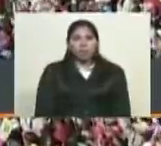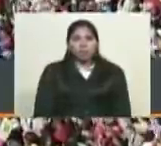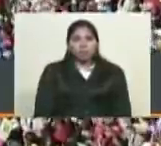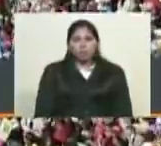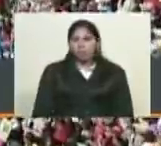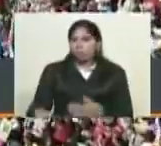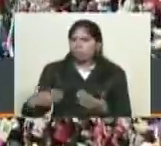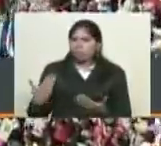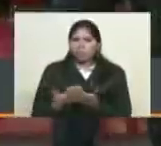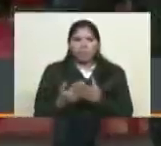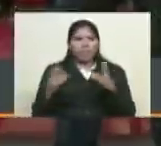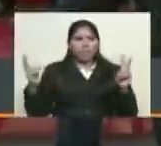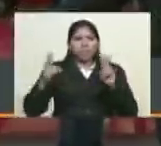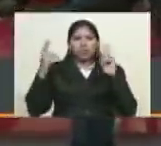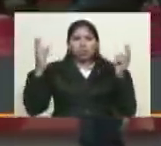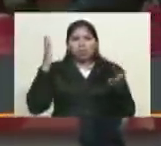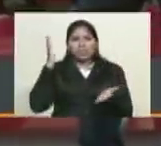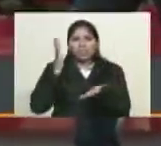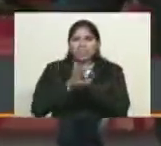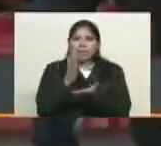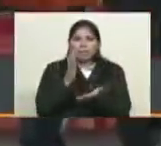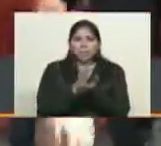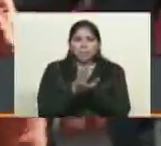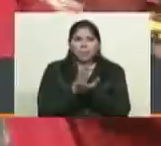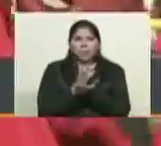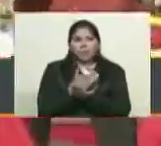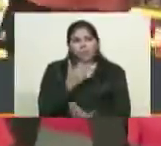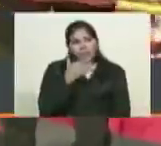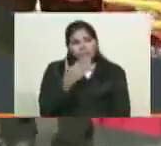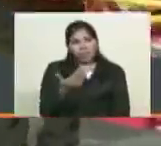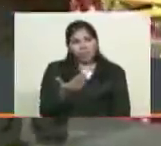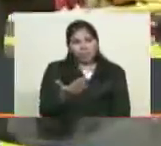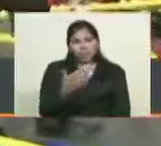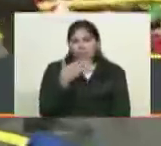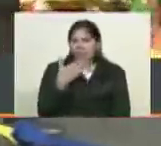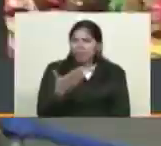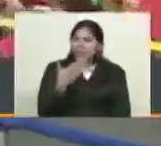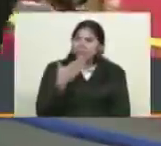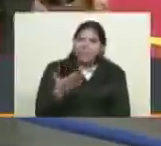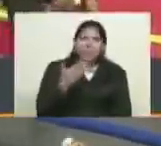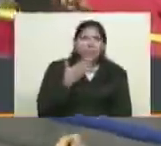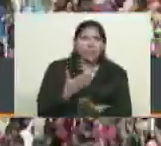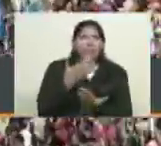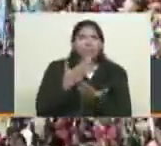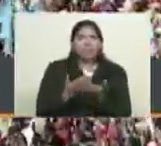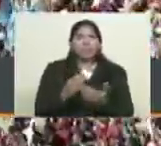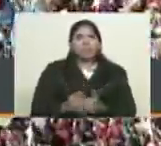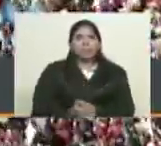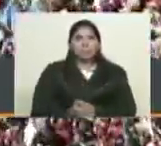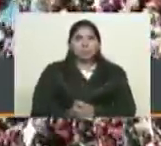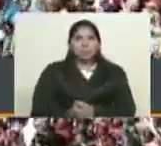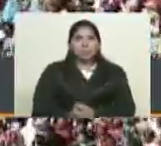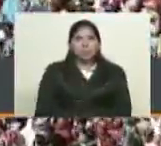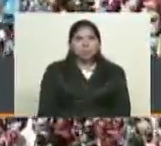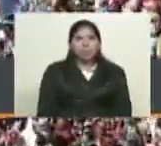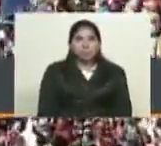¡Hasta la victoria siempre, pueblo! ¡Gracias, gracias, gracias!